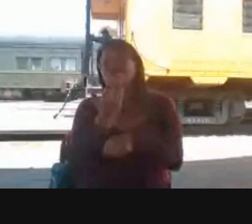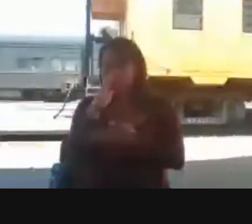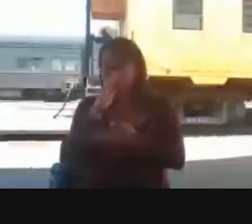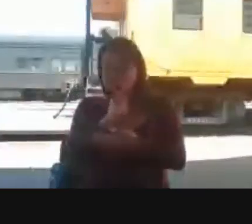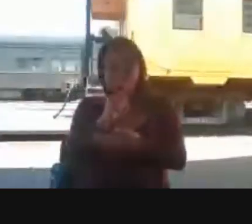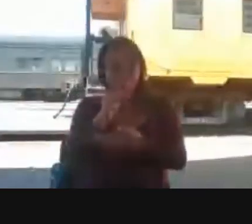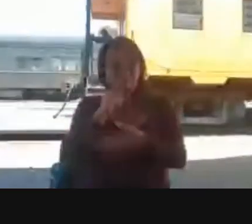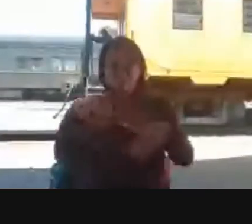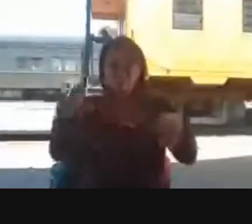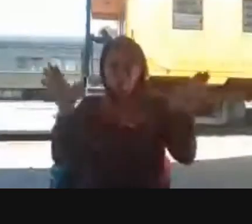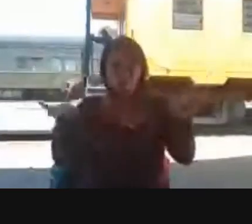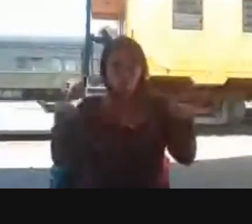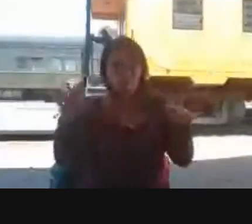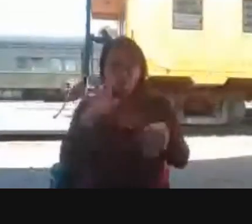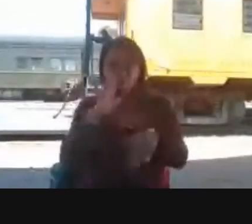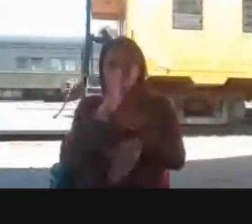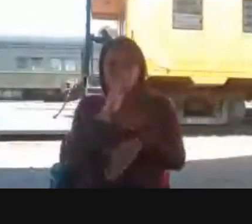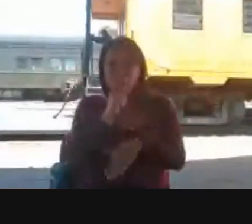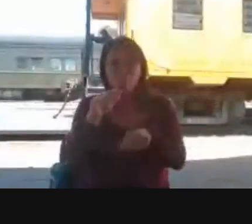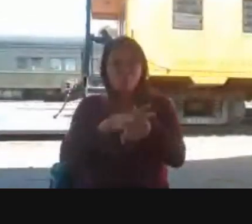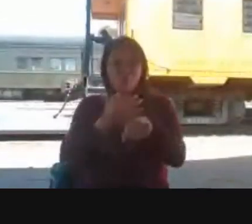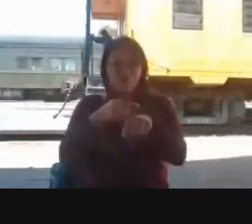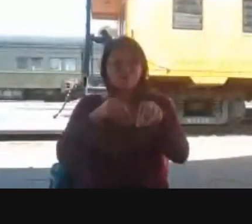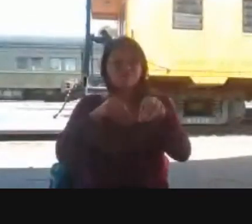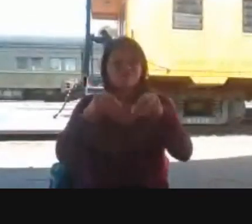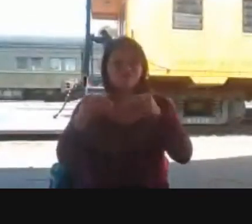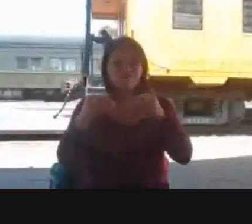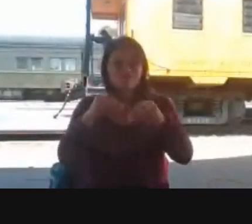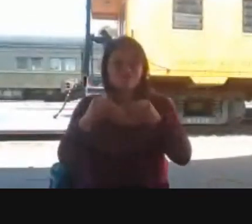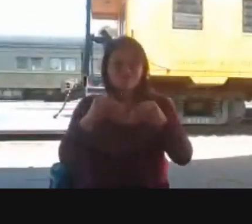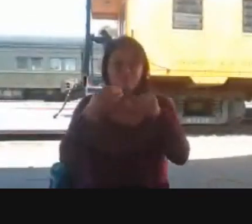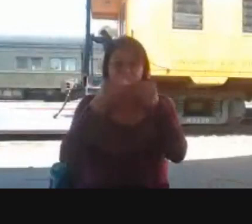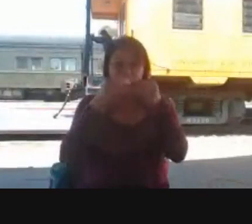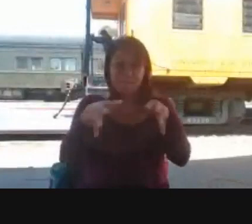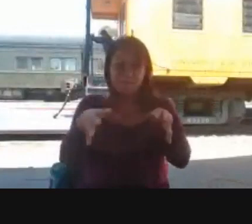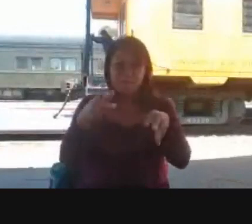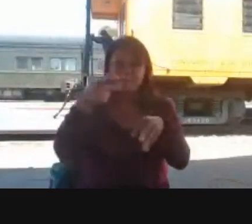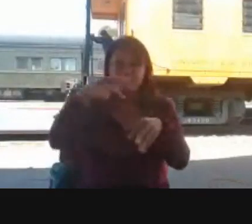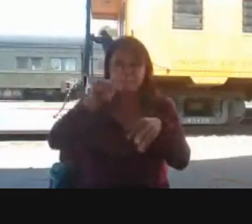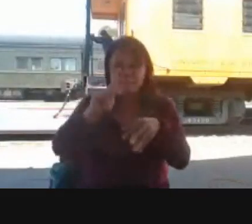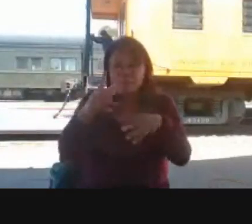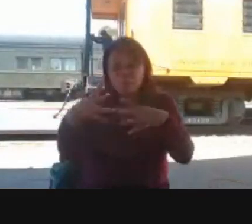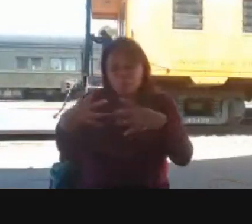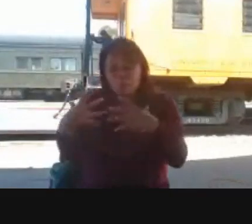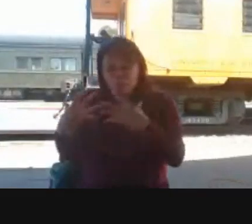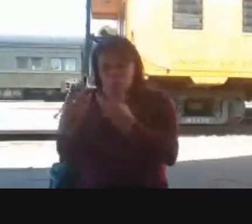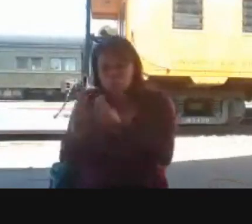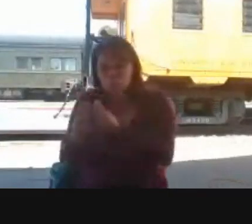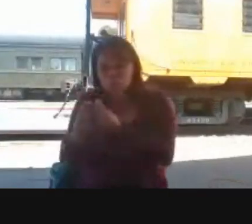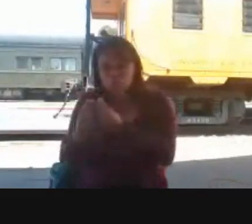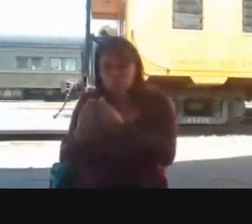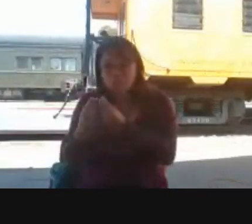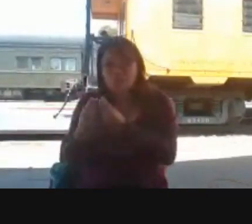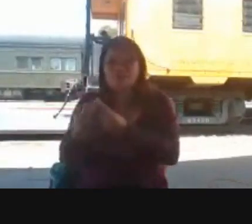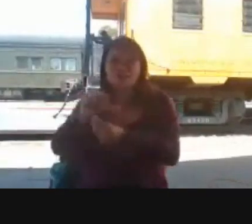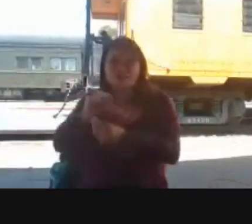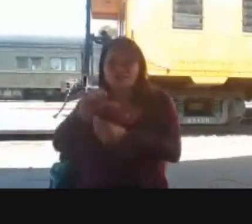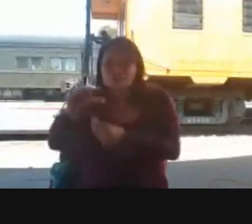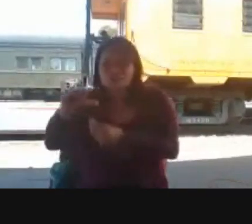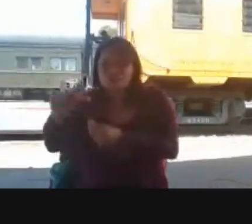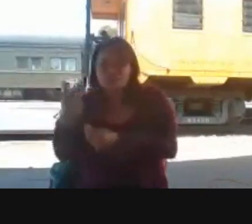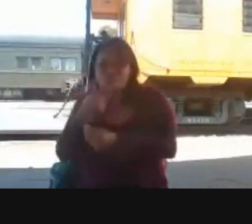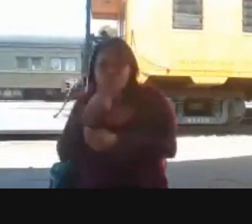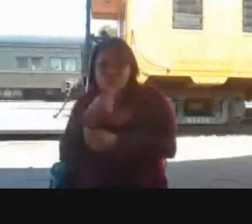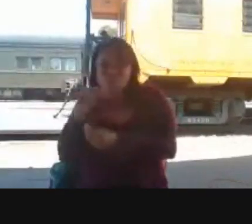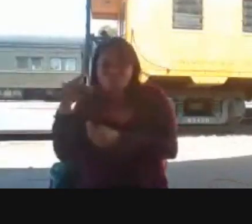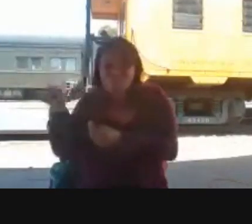volar, nunca llegó a volar bien por la misma pérdida de musculatura, pero la juntamos con el macho que perdió la lita y de pronto, oh sorpresa, tuvieron pollitos. Y